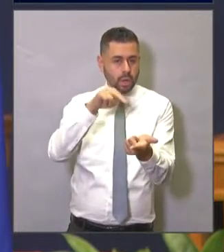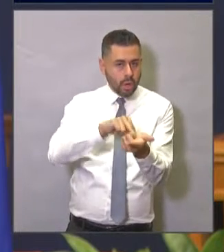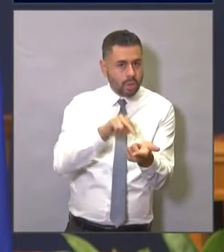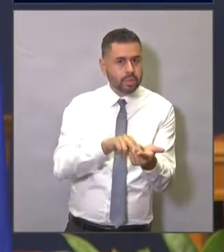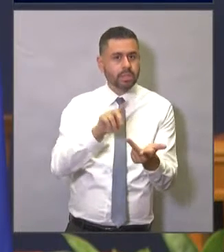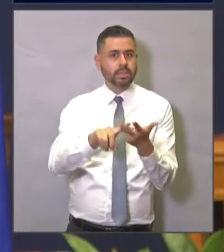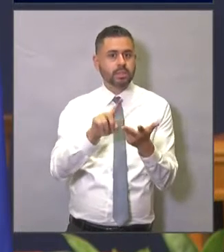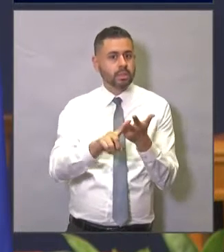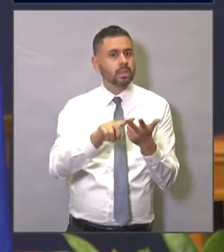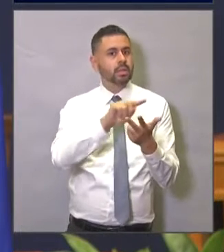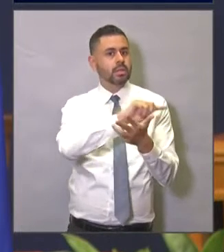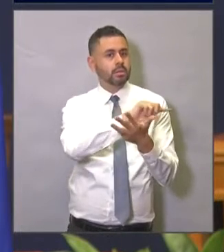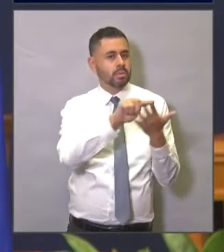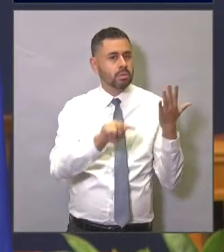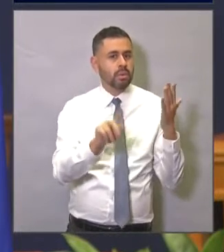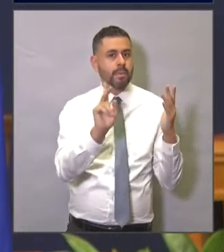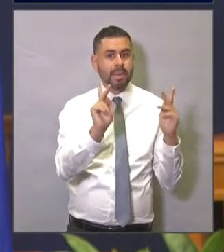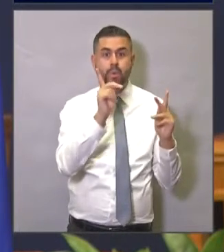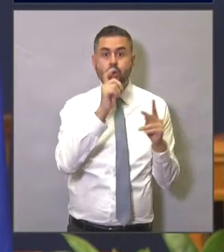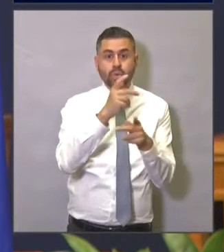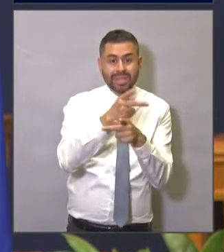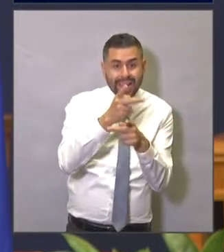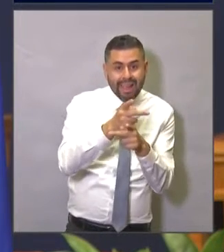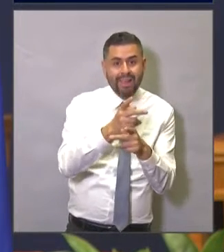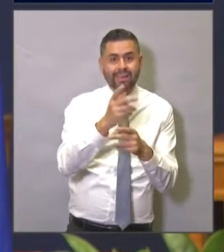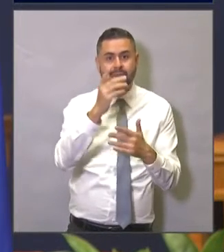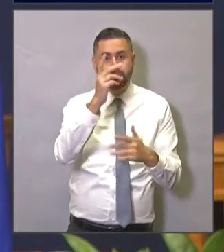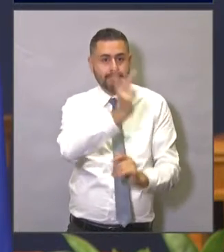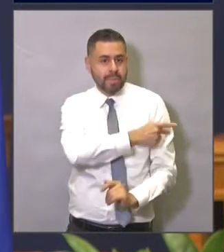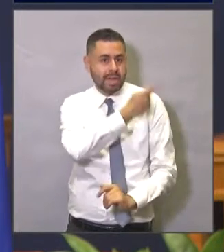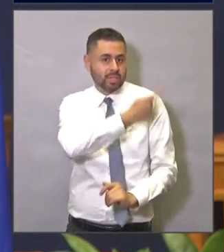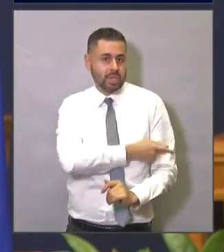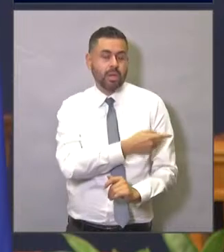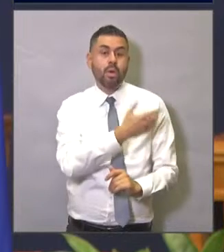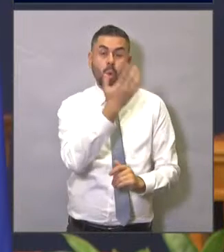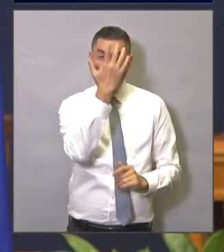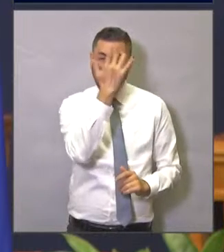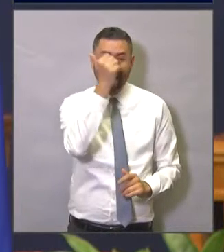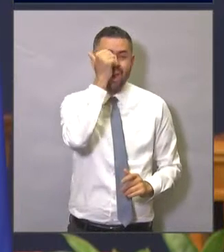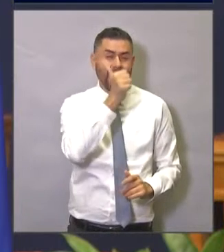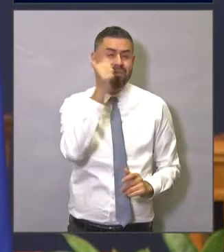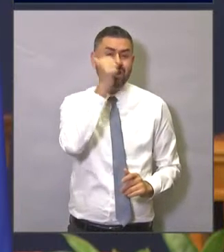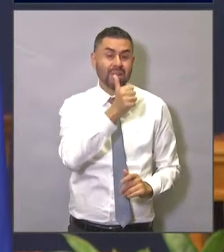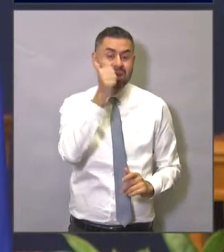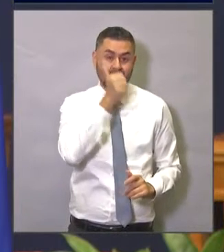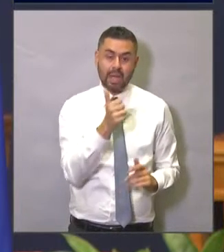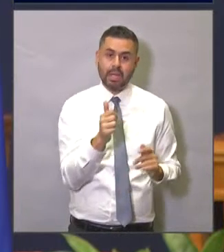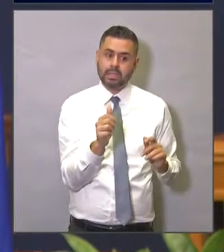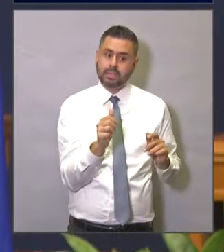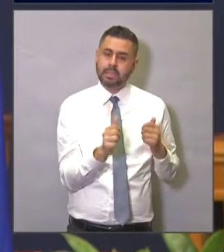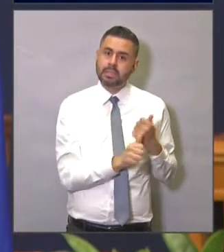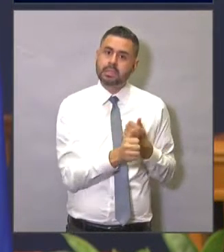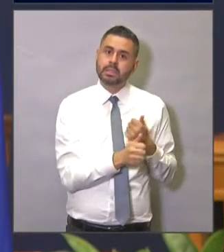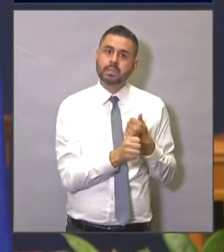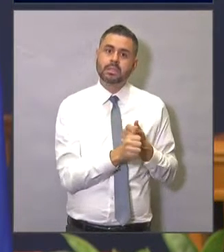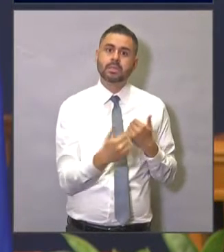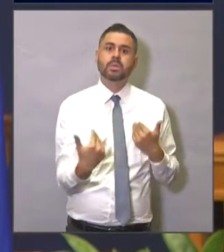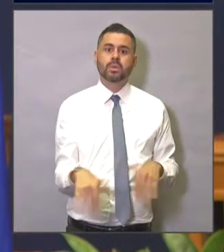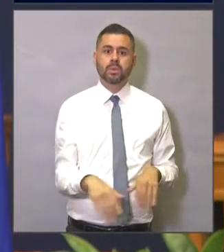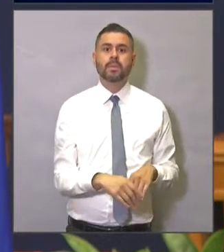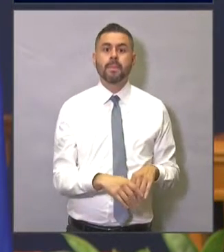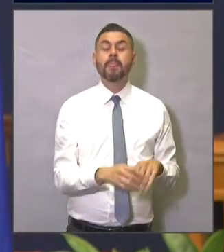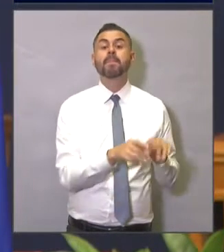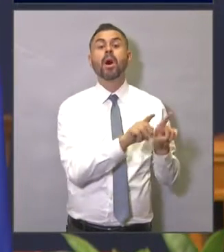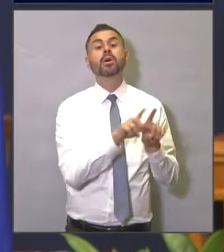el nivel de exposición que ellos tienen y eso es también estando alineados con la estrategia